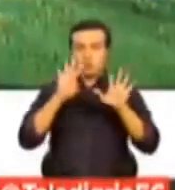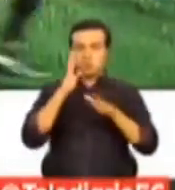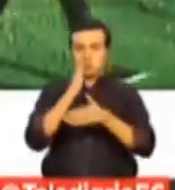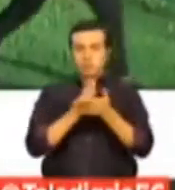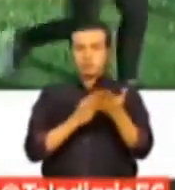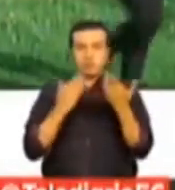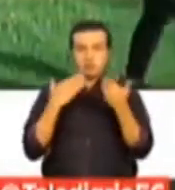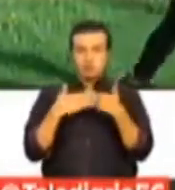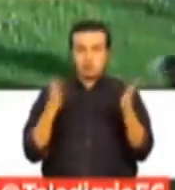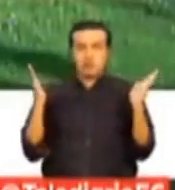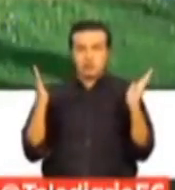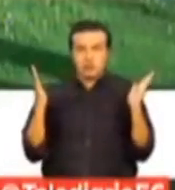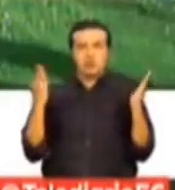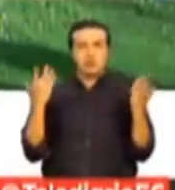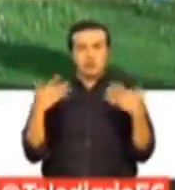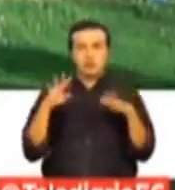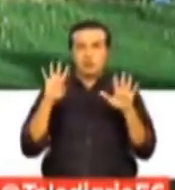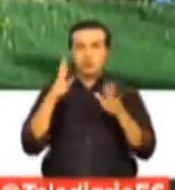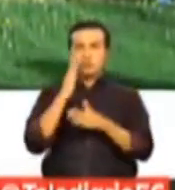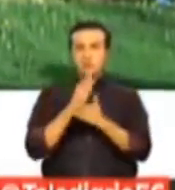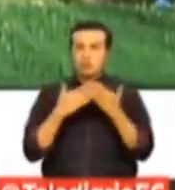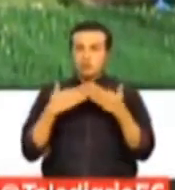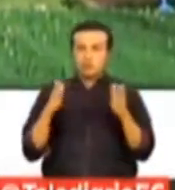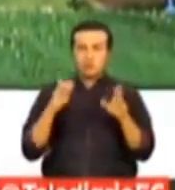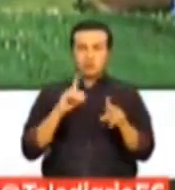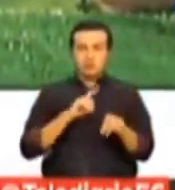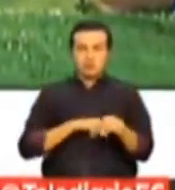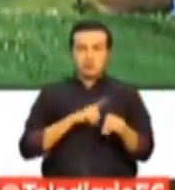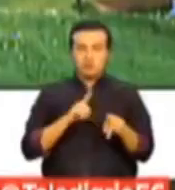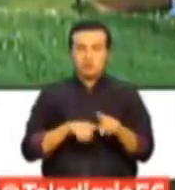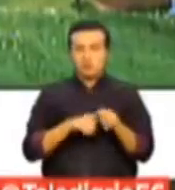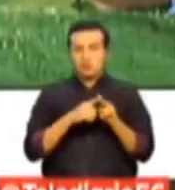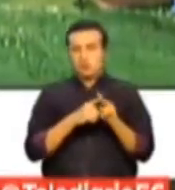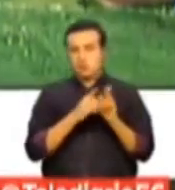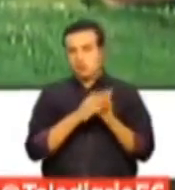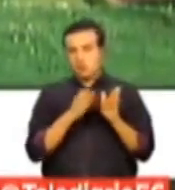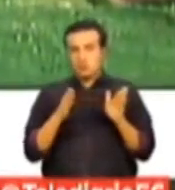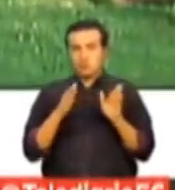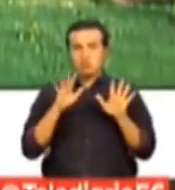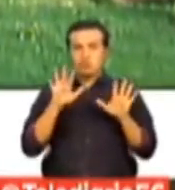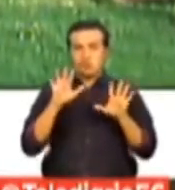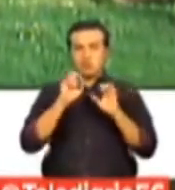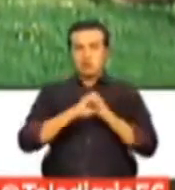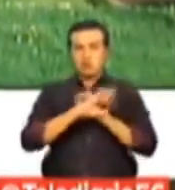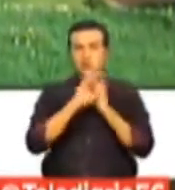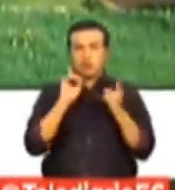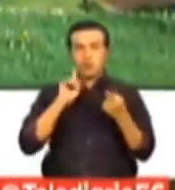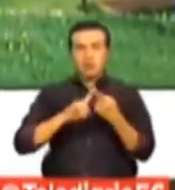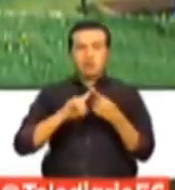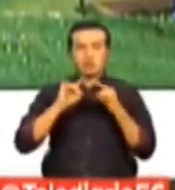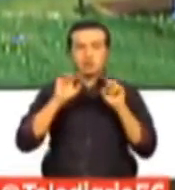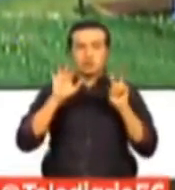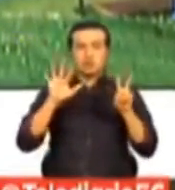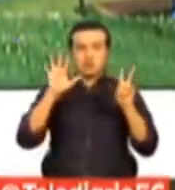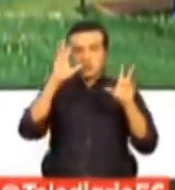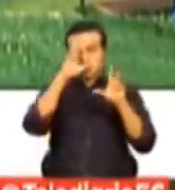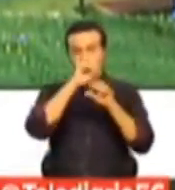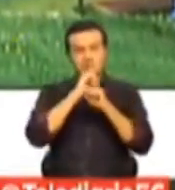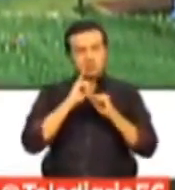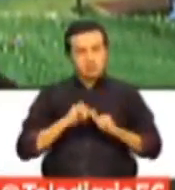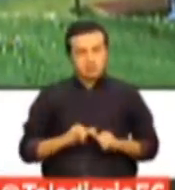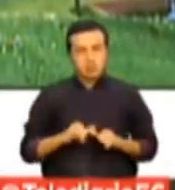estará aperturando las puertas. El concierto va a durar desde las 10 de la mañana hasta las 7 de la